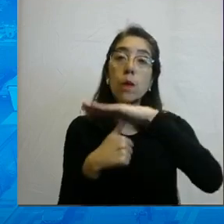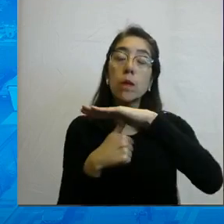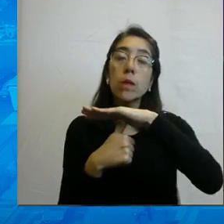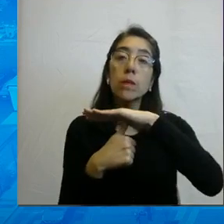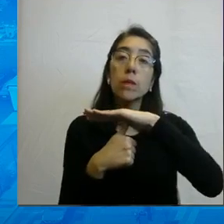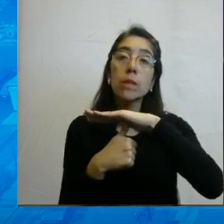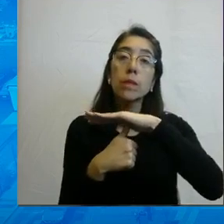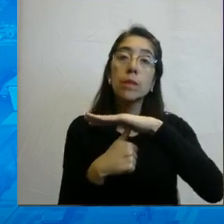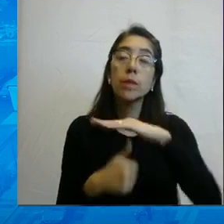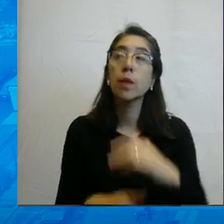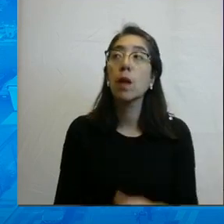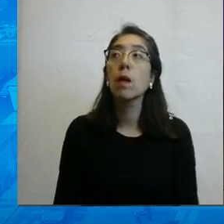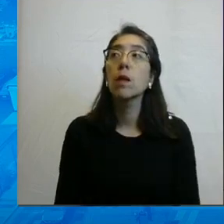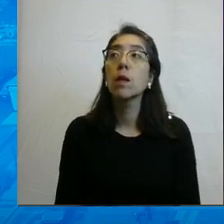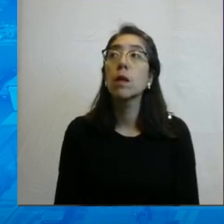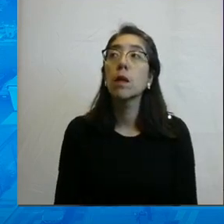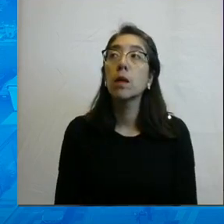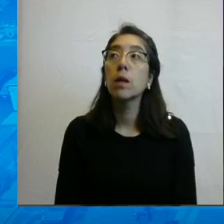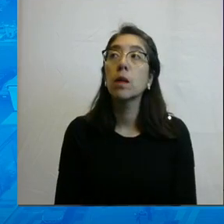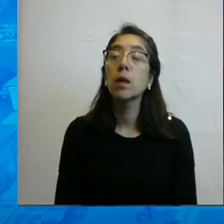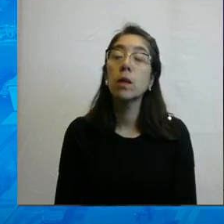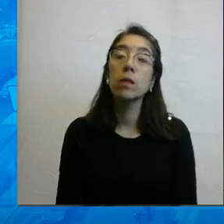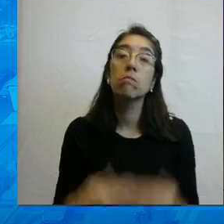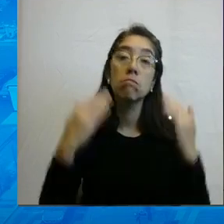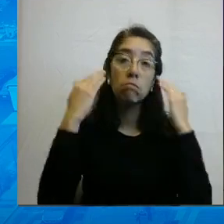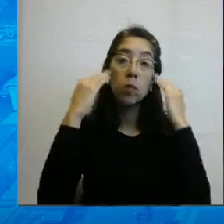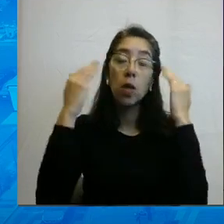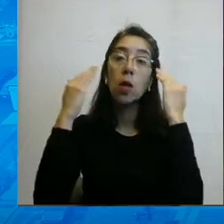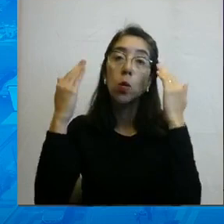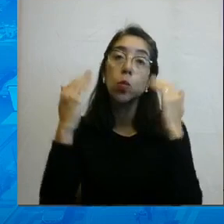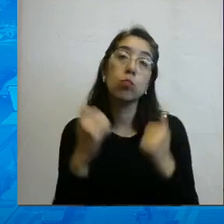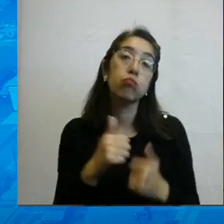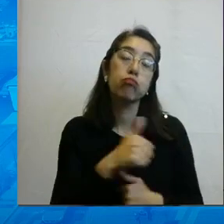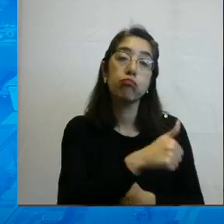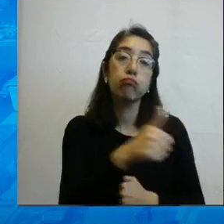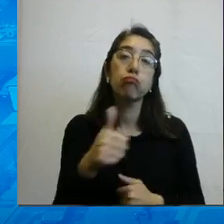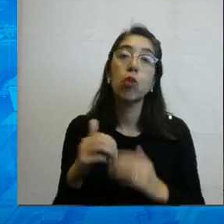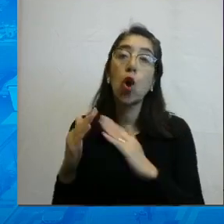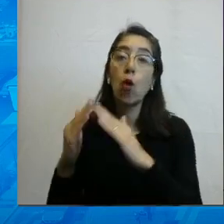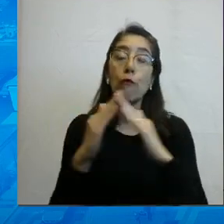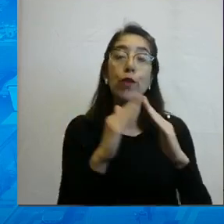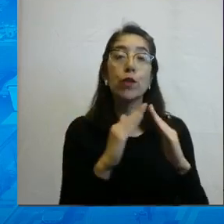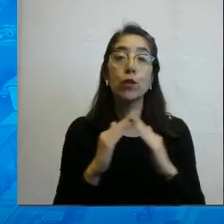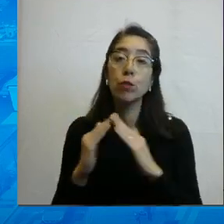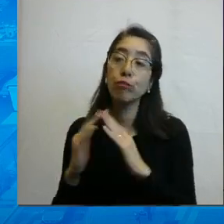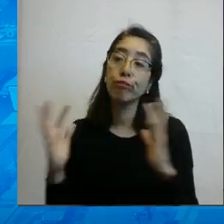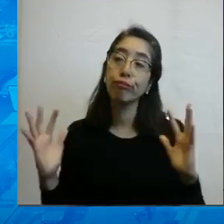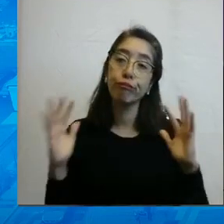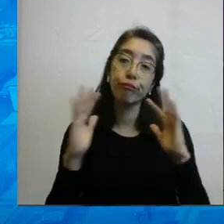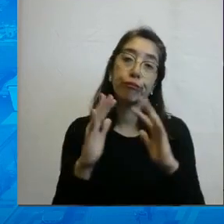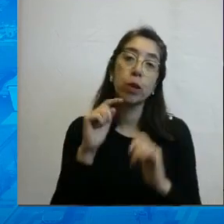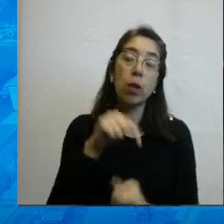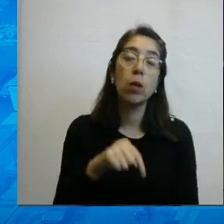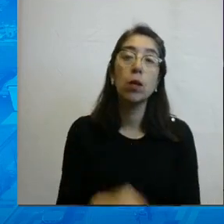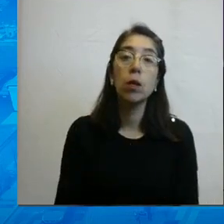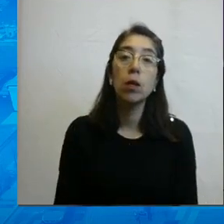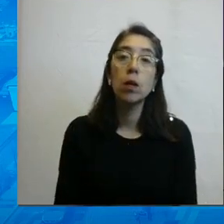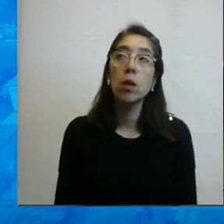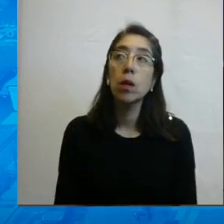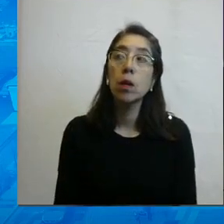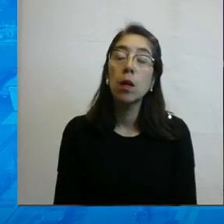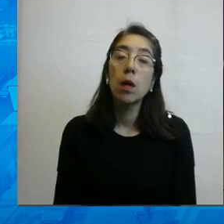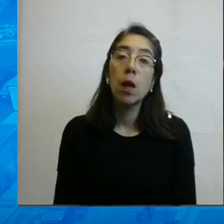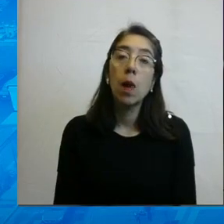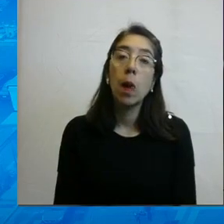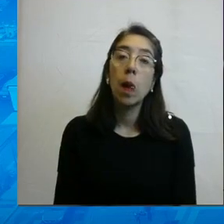Mendoza. Gracias, señor presidente. Un saludo a todos los vecinos y vecinas que nos acompañan. Dentro de áreas